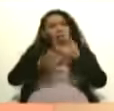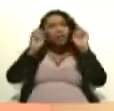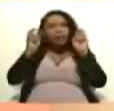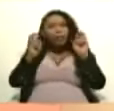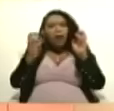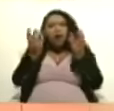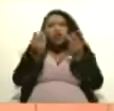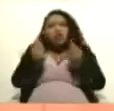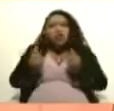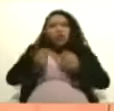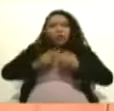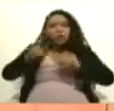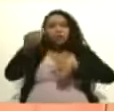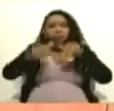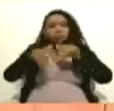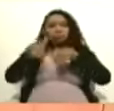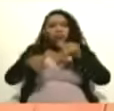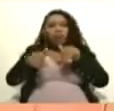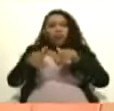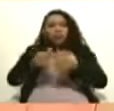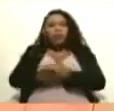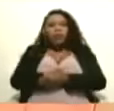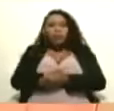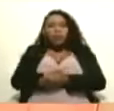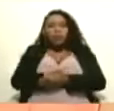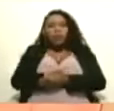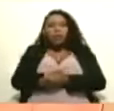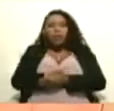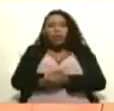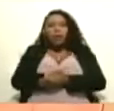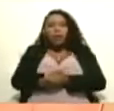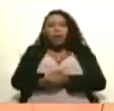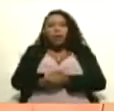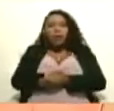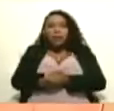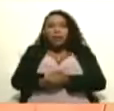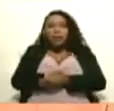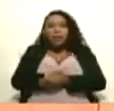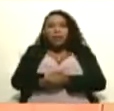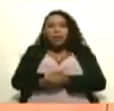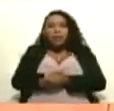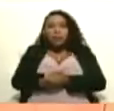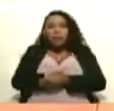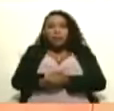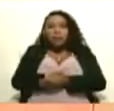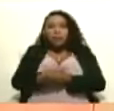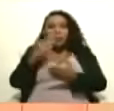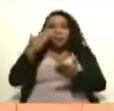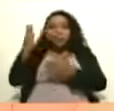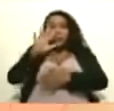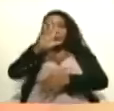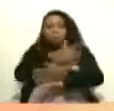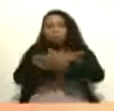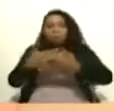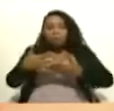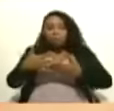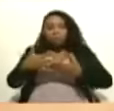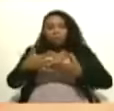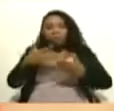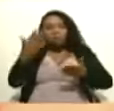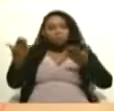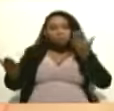votos eh del domingo en la noche que anunció el presidente del CN Elvis amoroso de 10,5 millones a